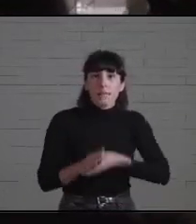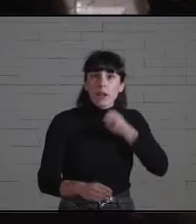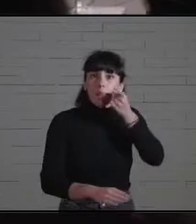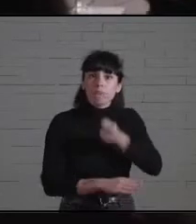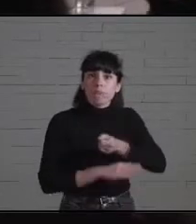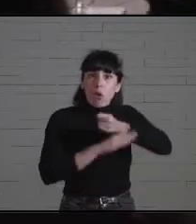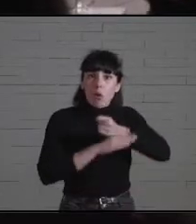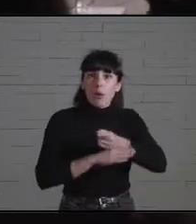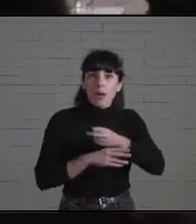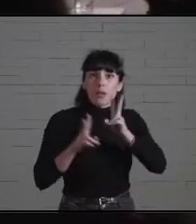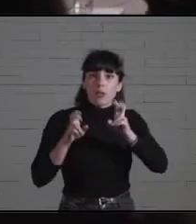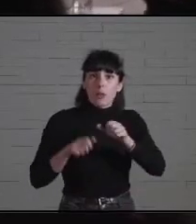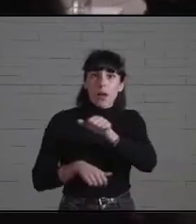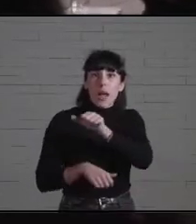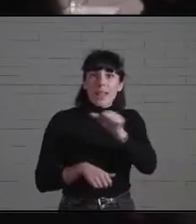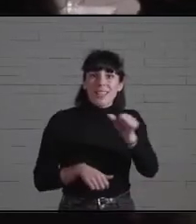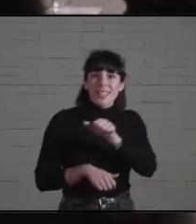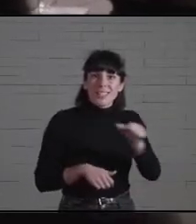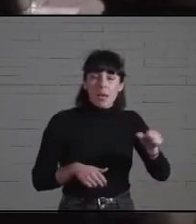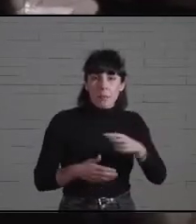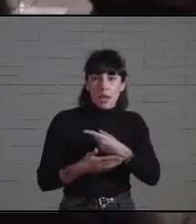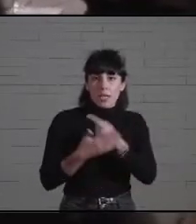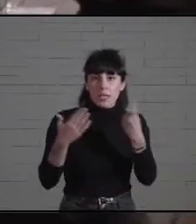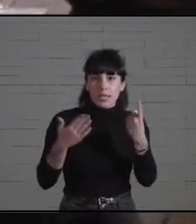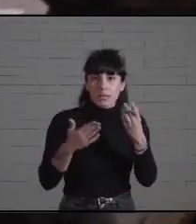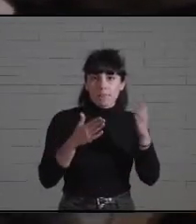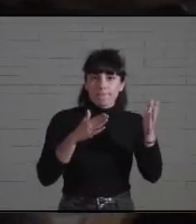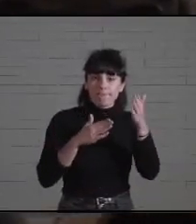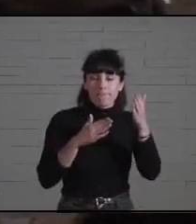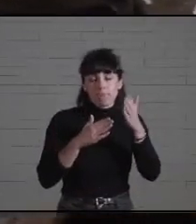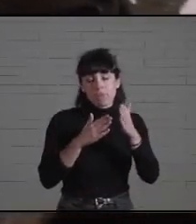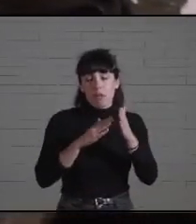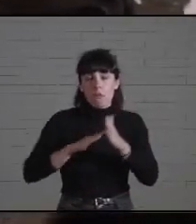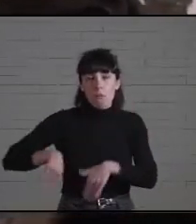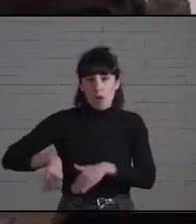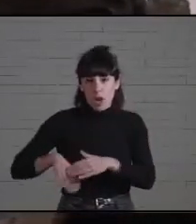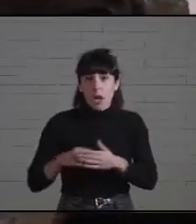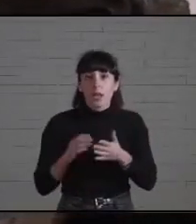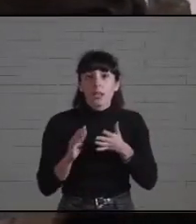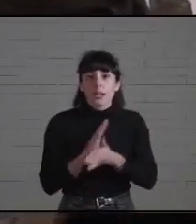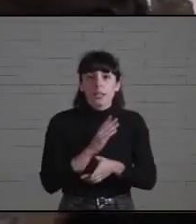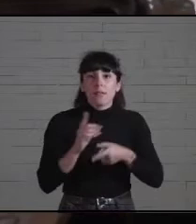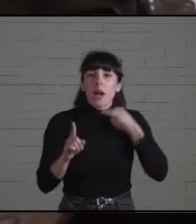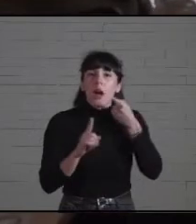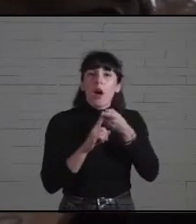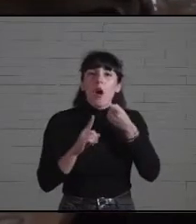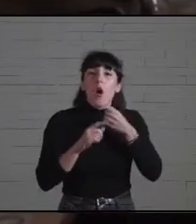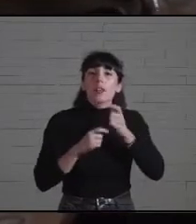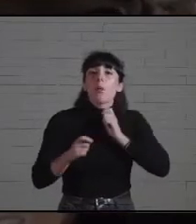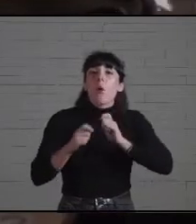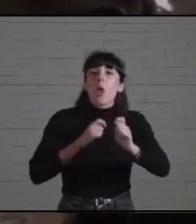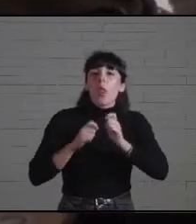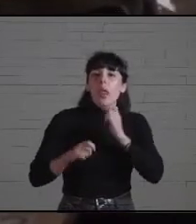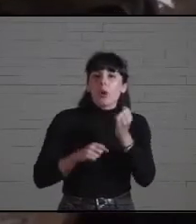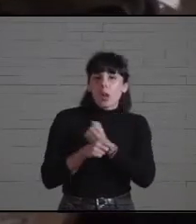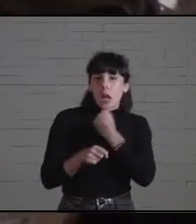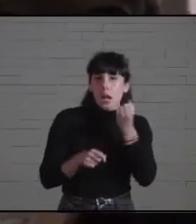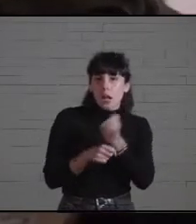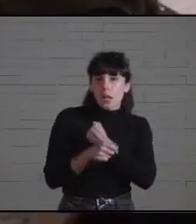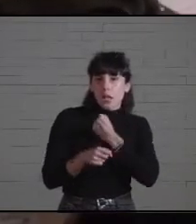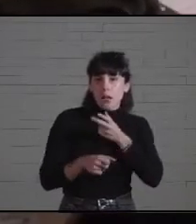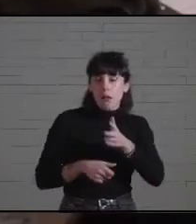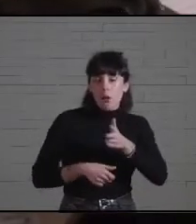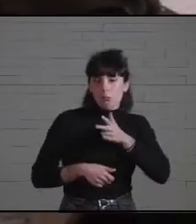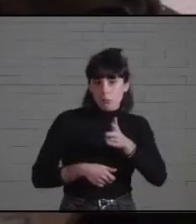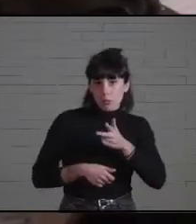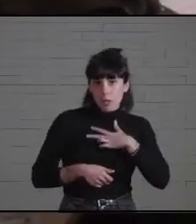simultanear durante 6 semanas, que se podría aprovechar la reforma laboral que se está negociando ahora, porque es un cambio en el Estatuto de los